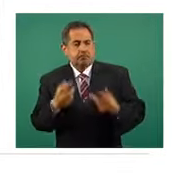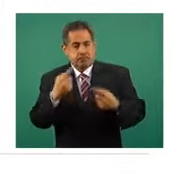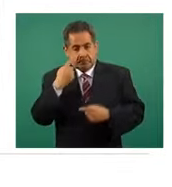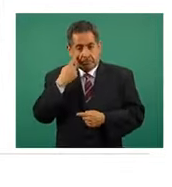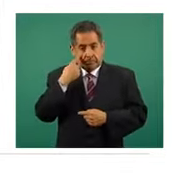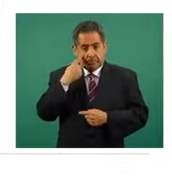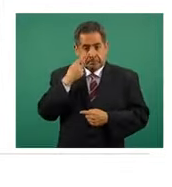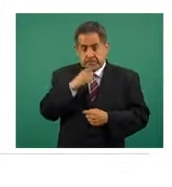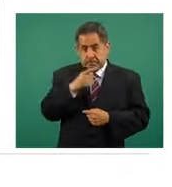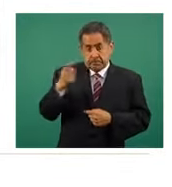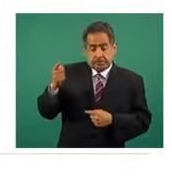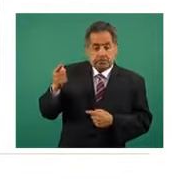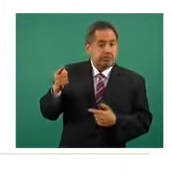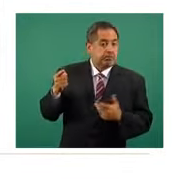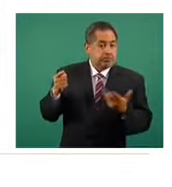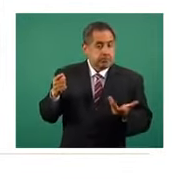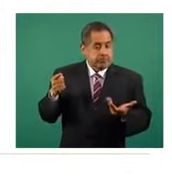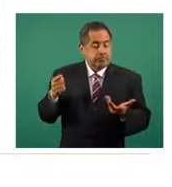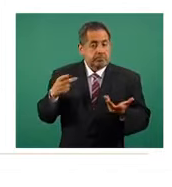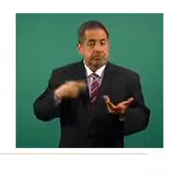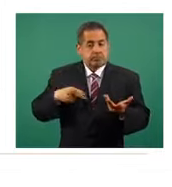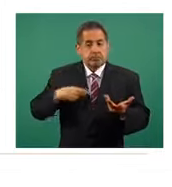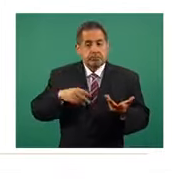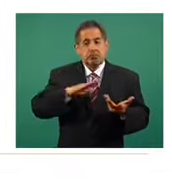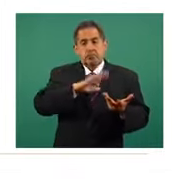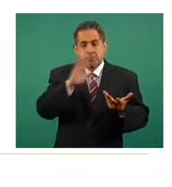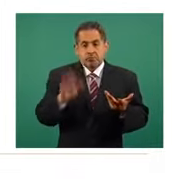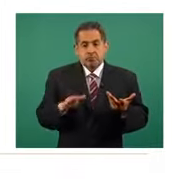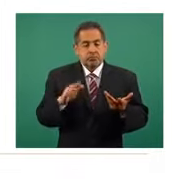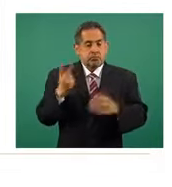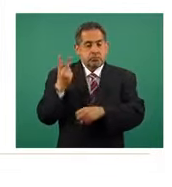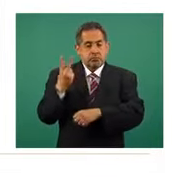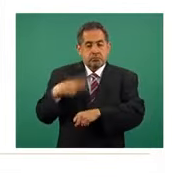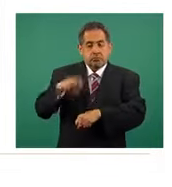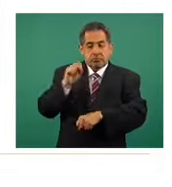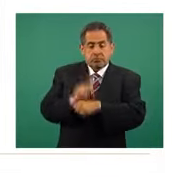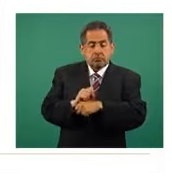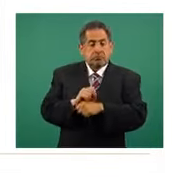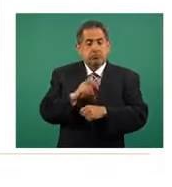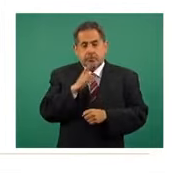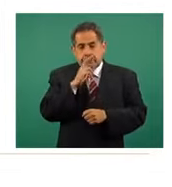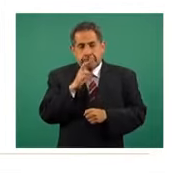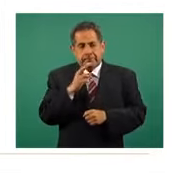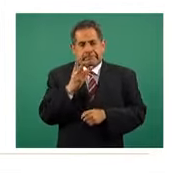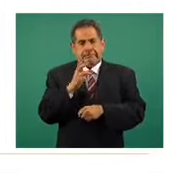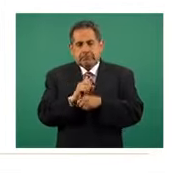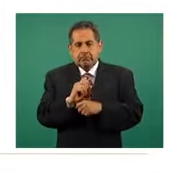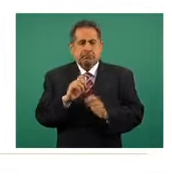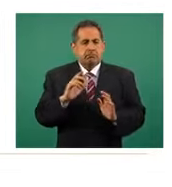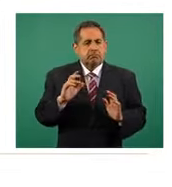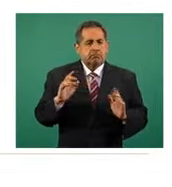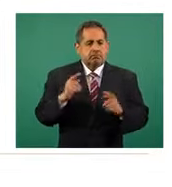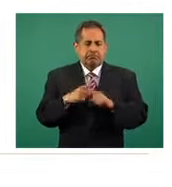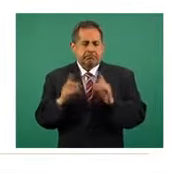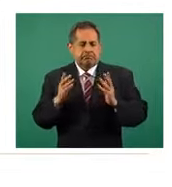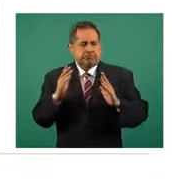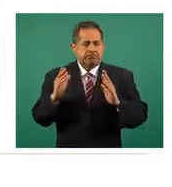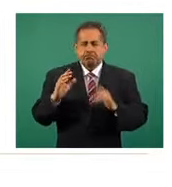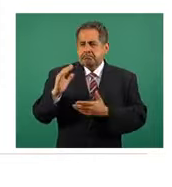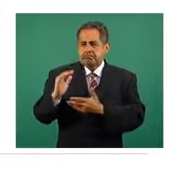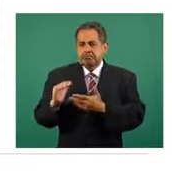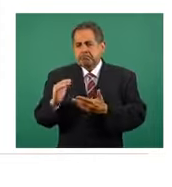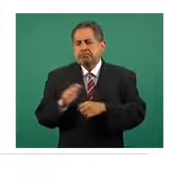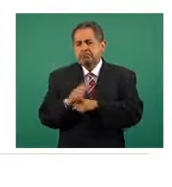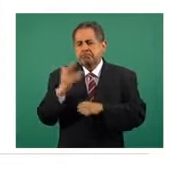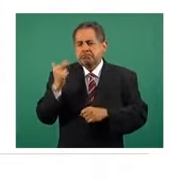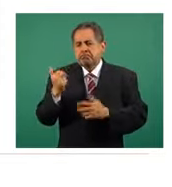que hemos explicado varias veces, las defunciones tienen un desfase de 2 semanas, a veces hasta 3, respecto a la ocurrencia de casos. ¿Cuál es la